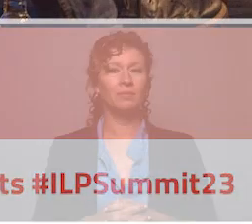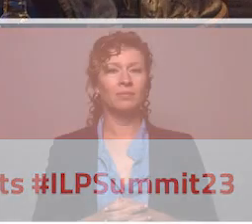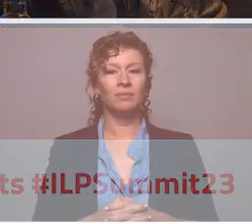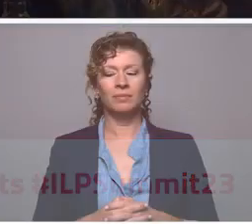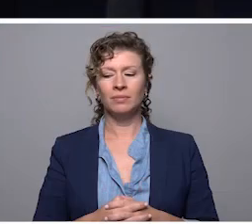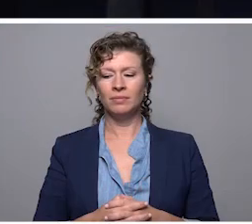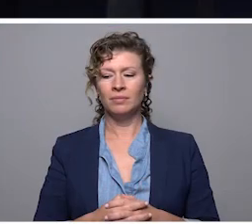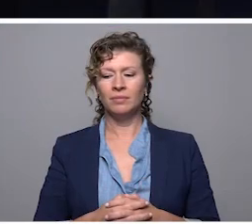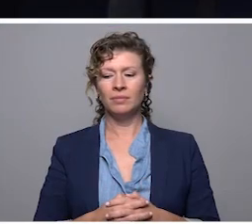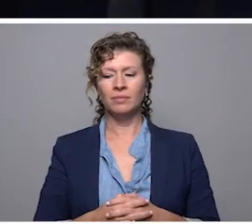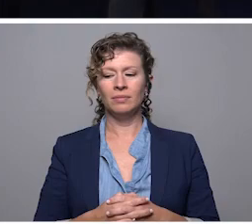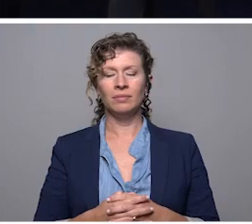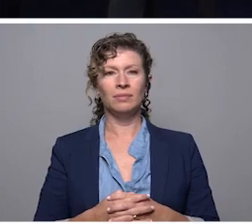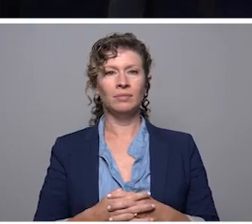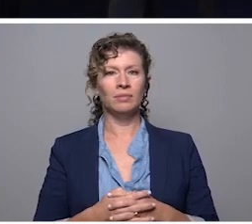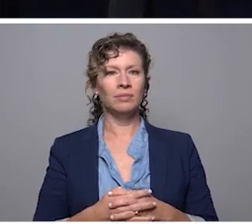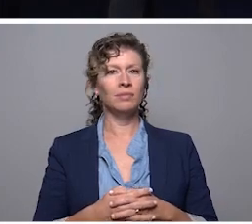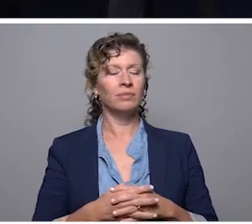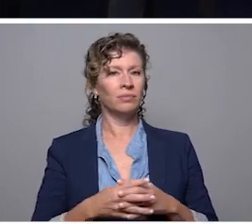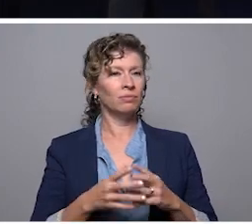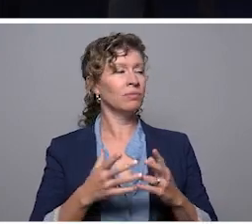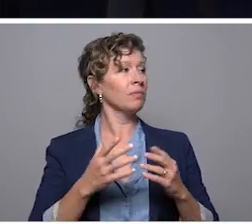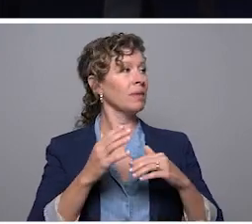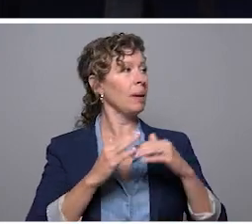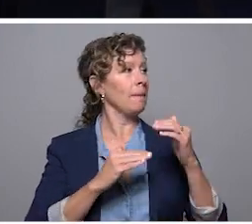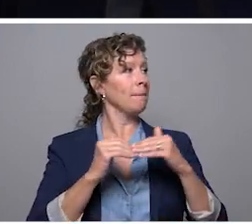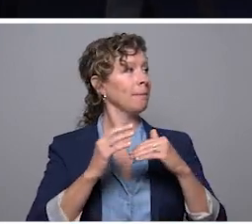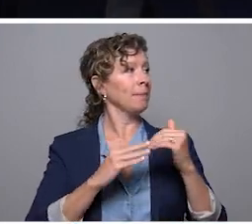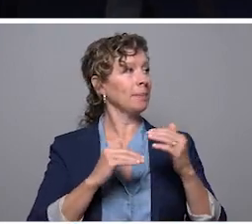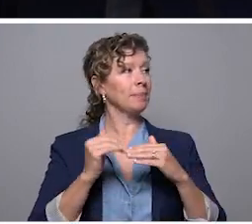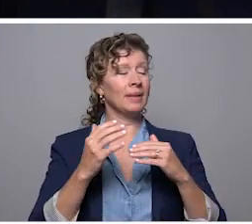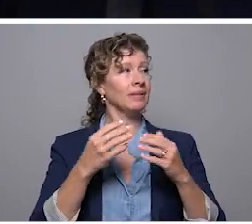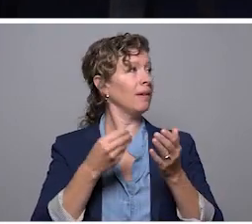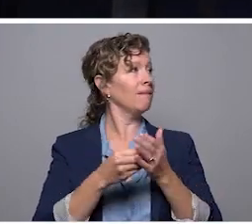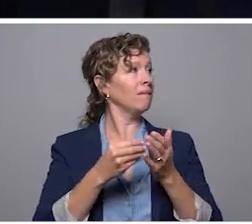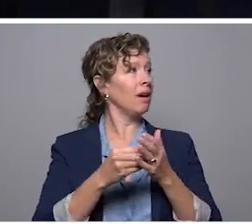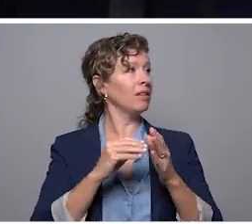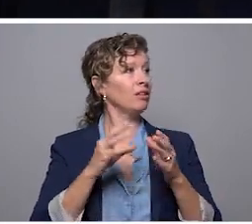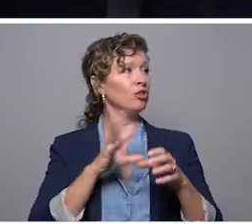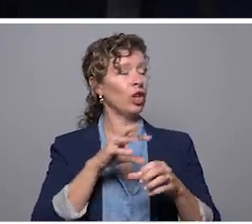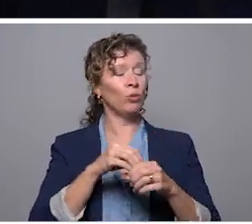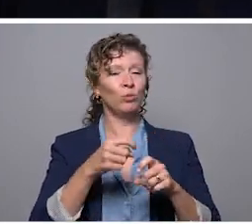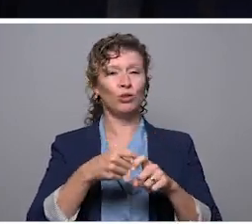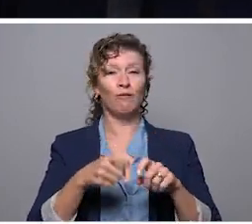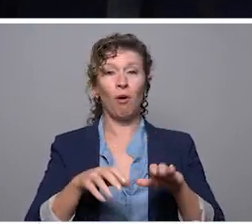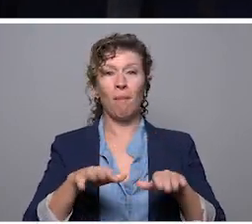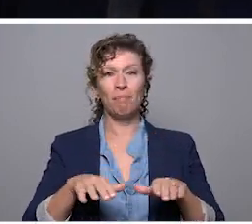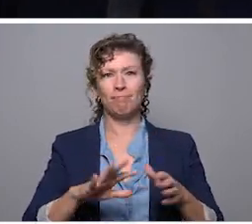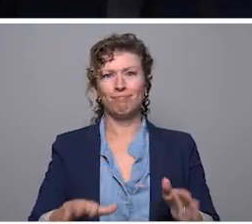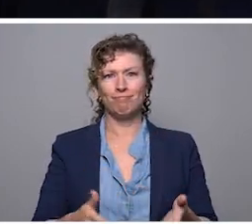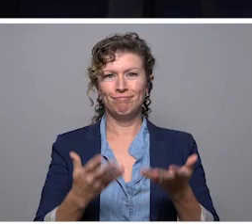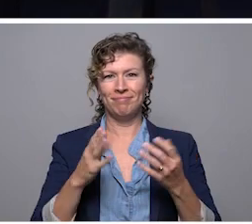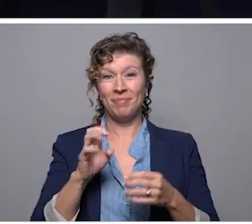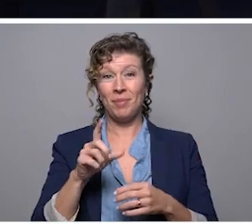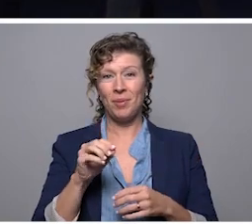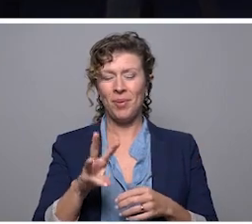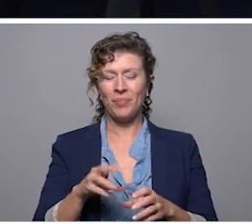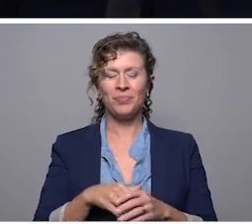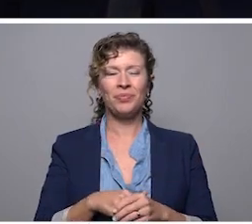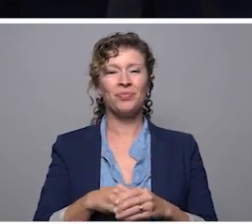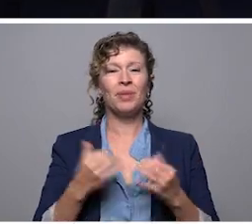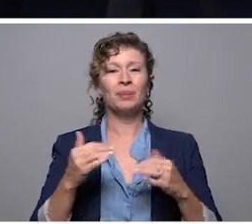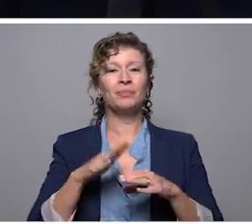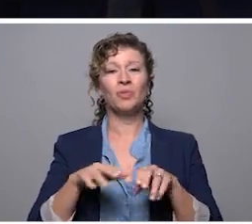building digital financial inclusion from below Tenemos aquí acompañándonos a cuatro